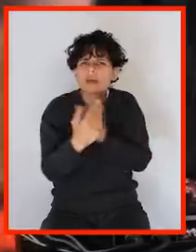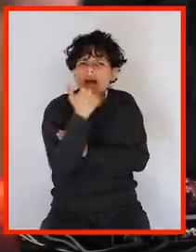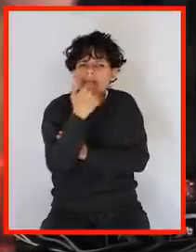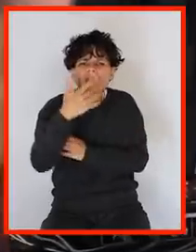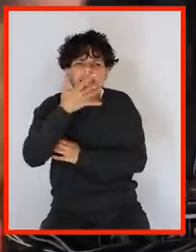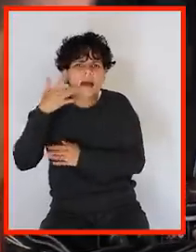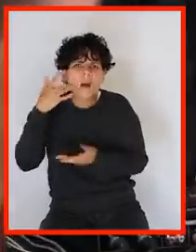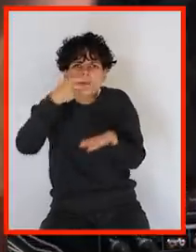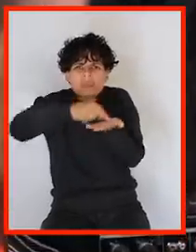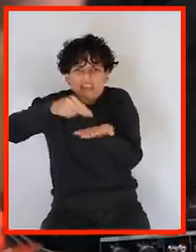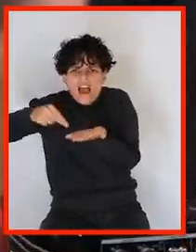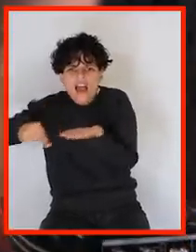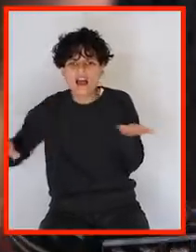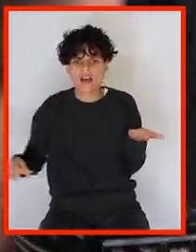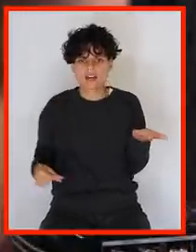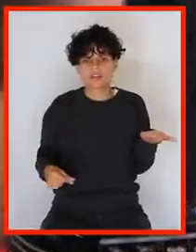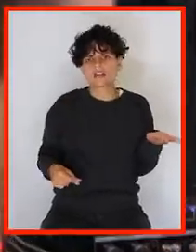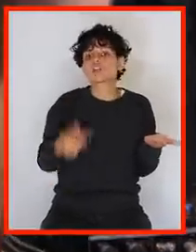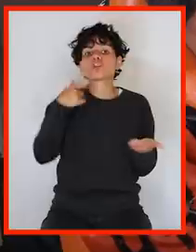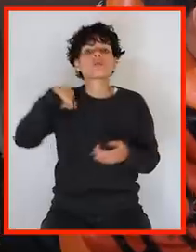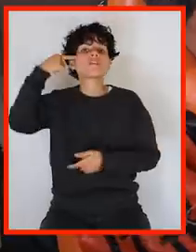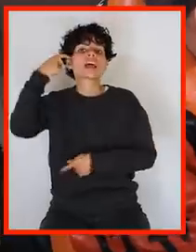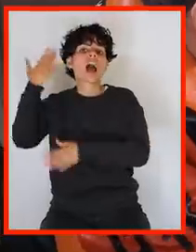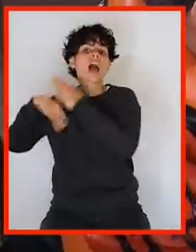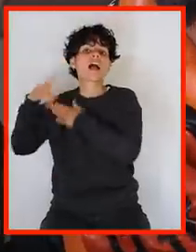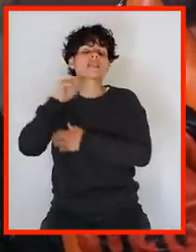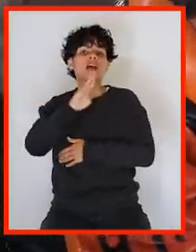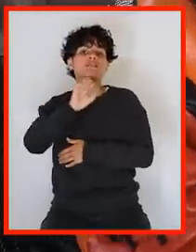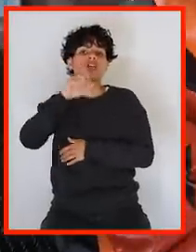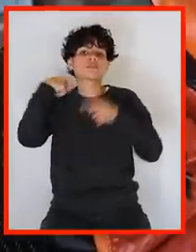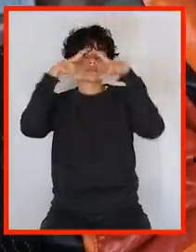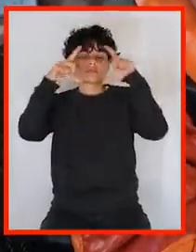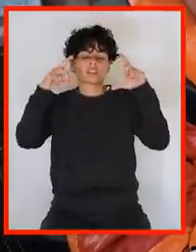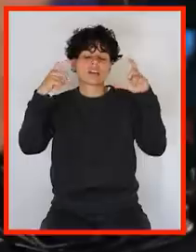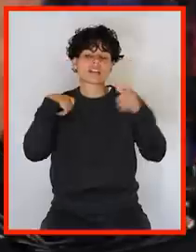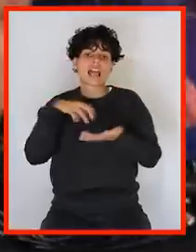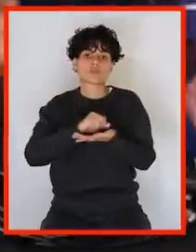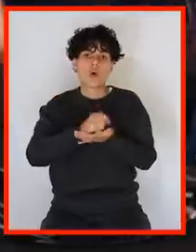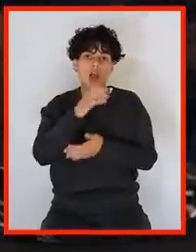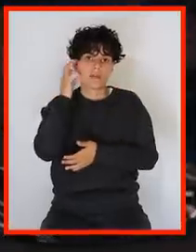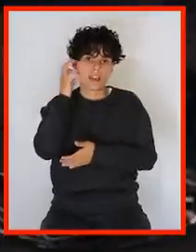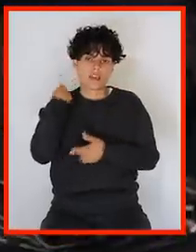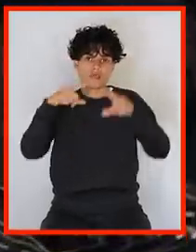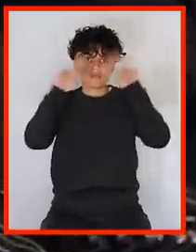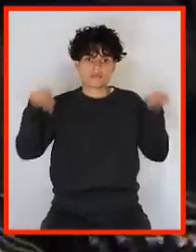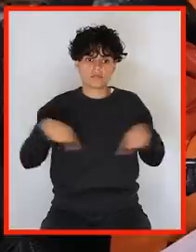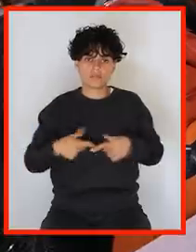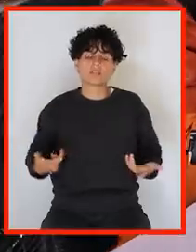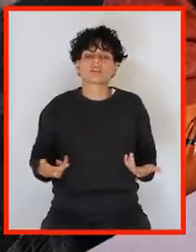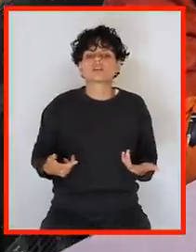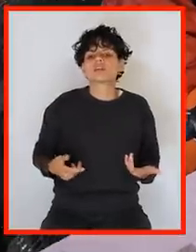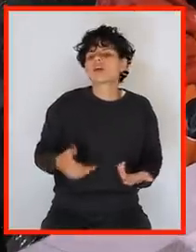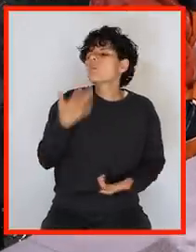Yo vi los capítulos de Bob Esponja y cuando salió la piña la adelantaba. No. Oye. ¿Pero a quién le gusta la pizza con piña? ¿Por qué chamaco